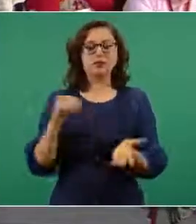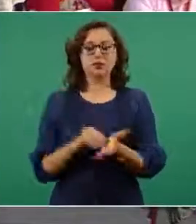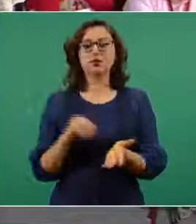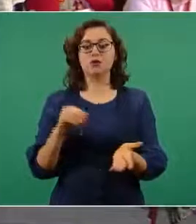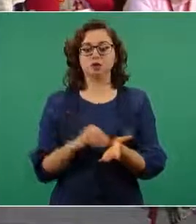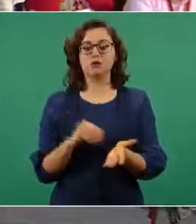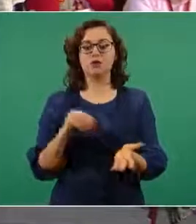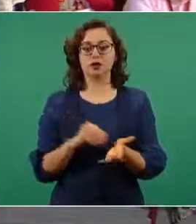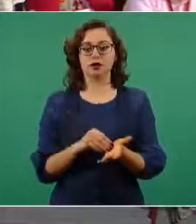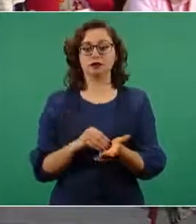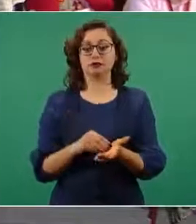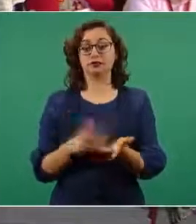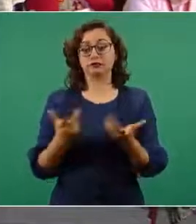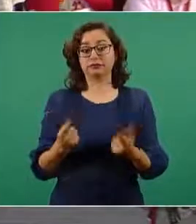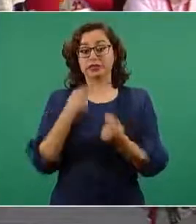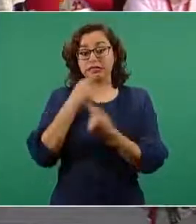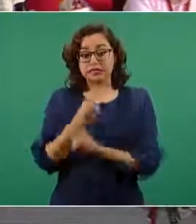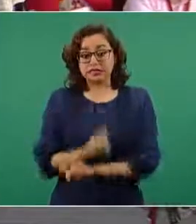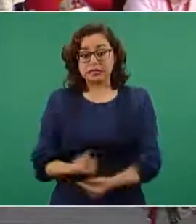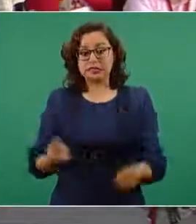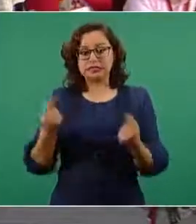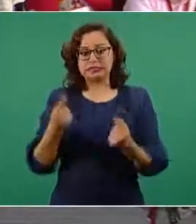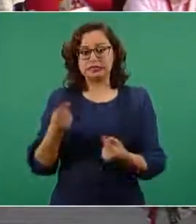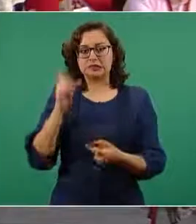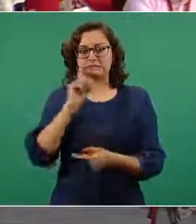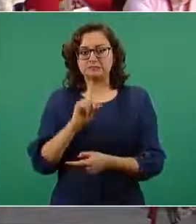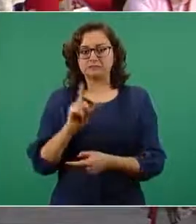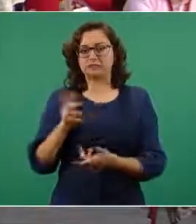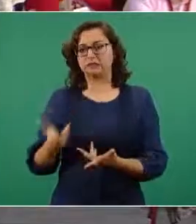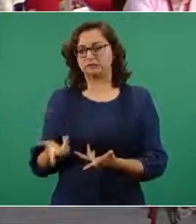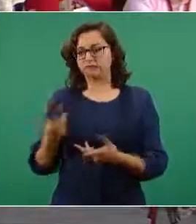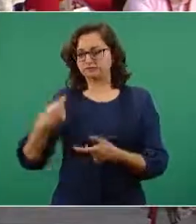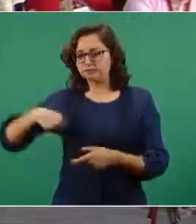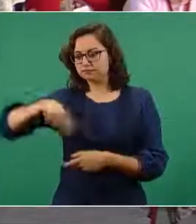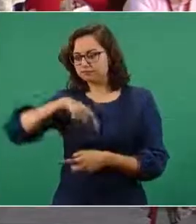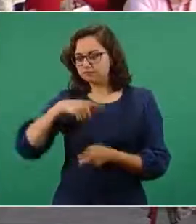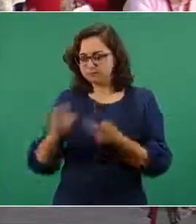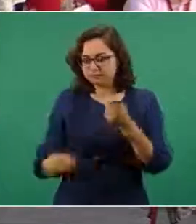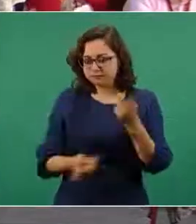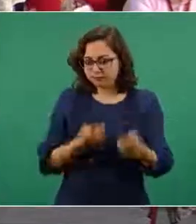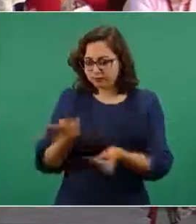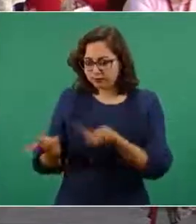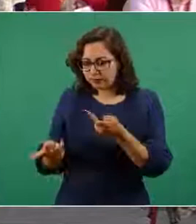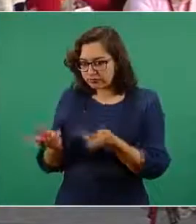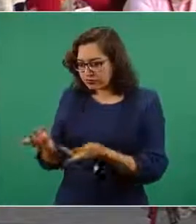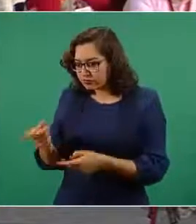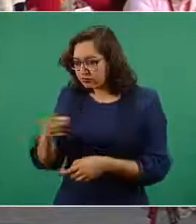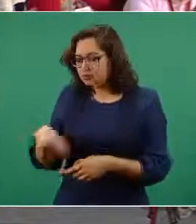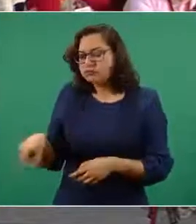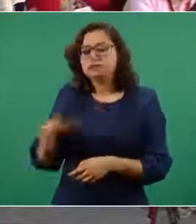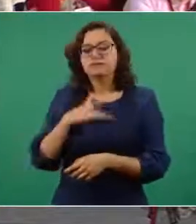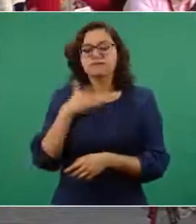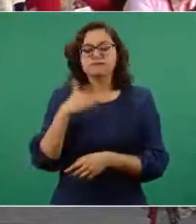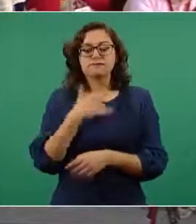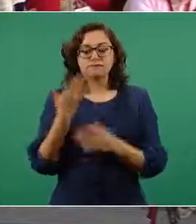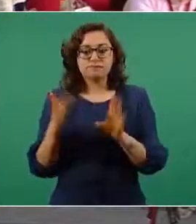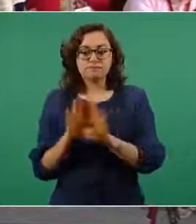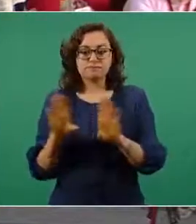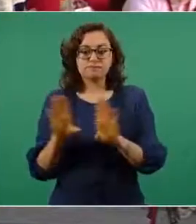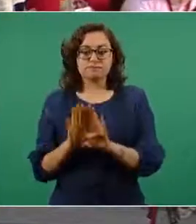incrementándose, particularmente en niños y niñas, que hemos hecho reportajes específicamente sobre los niños y las